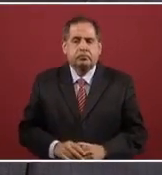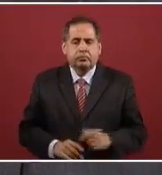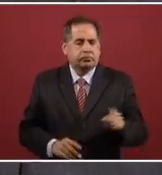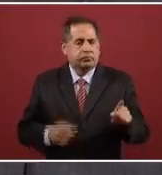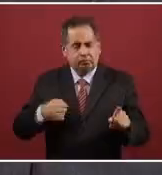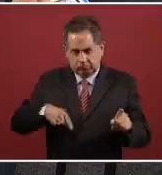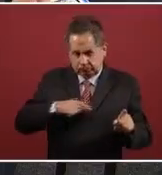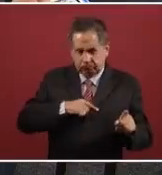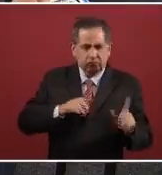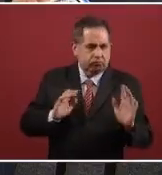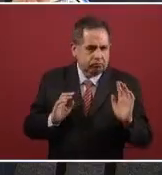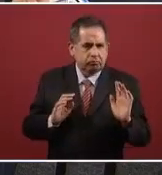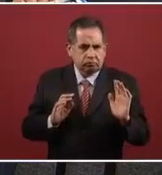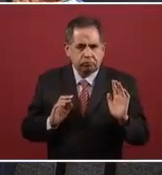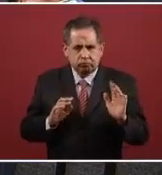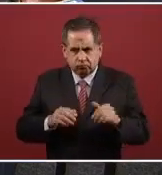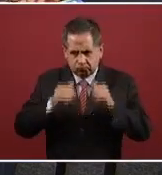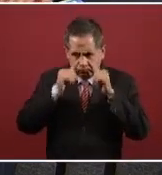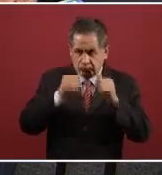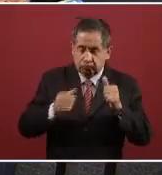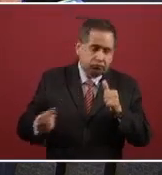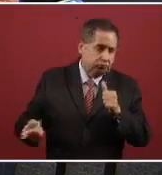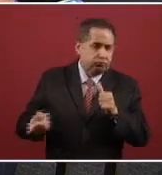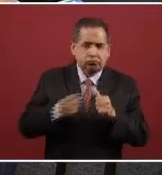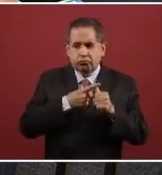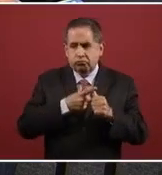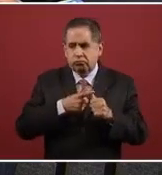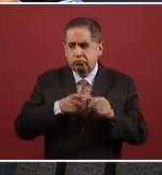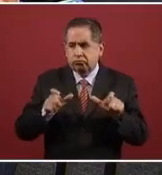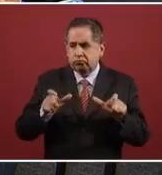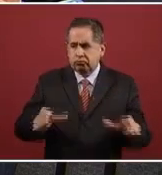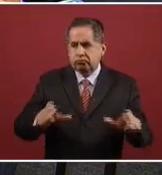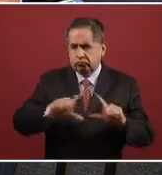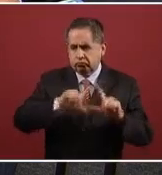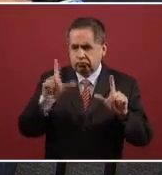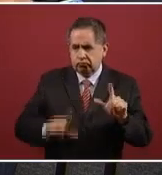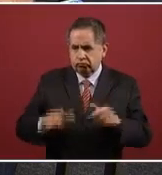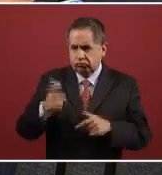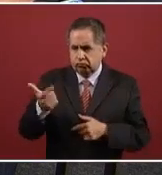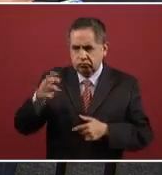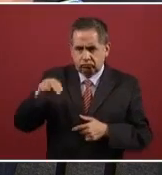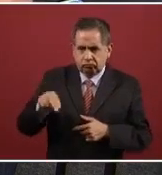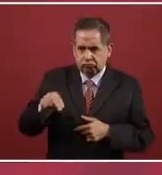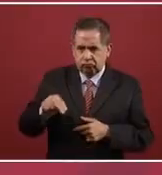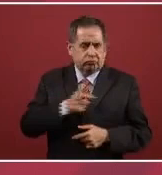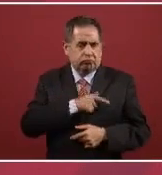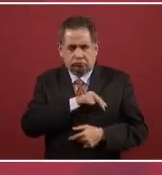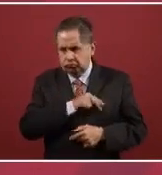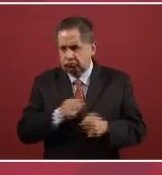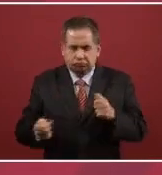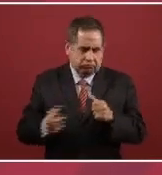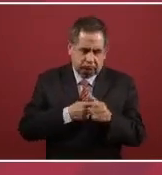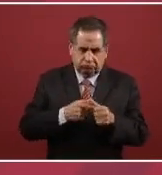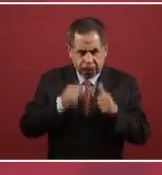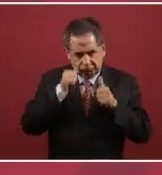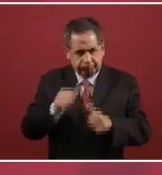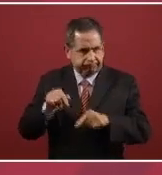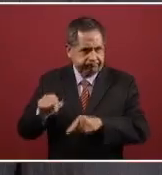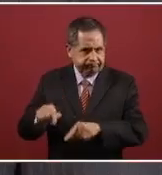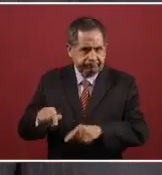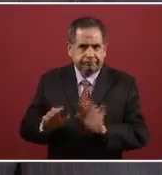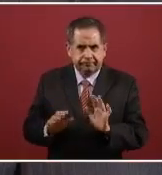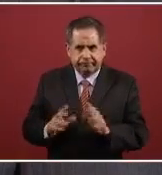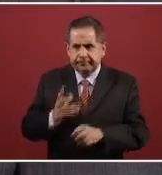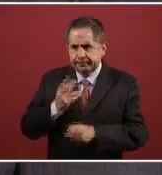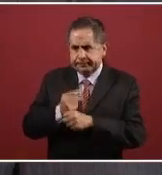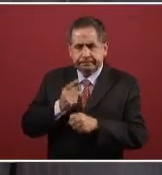Tenemos que atender primero lo de la Guardia Nacional y estamos